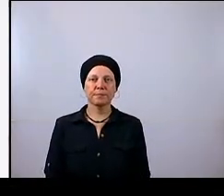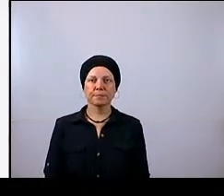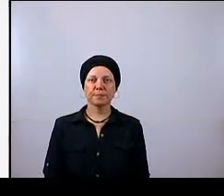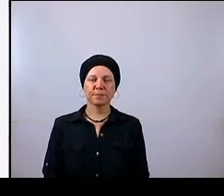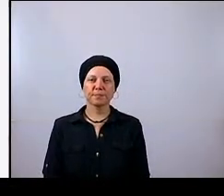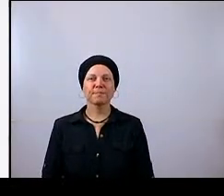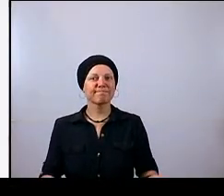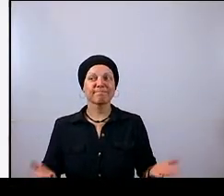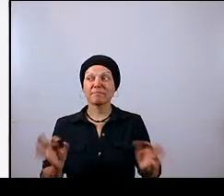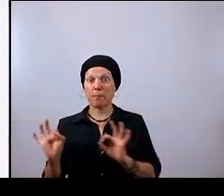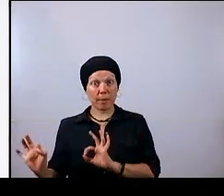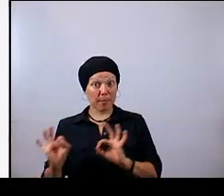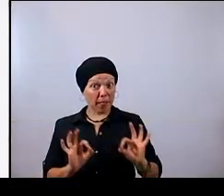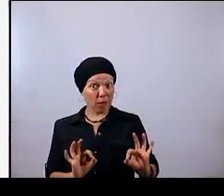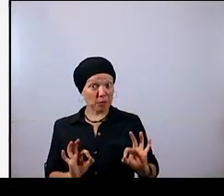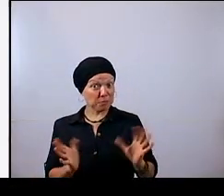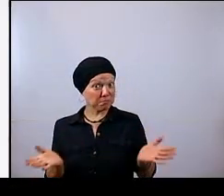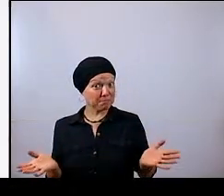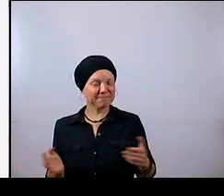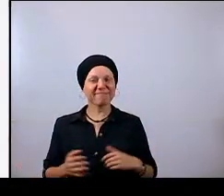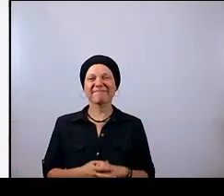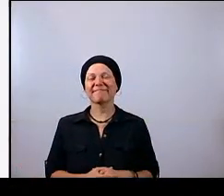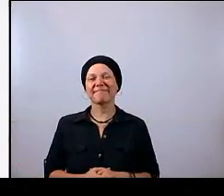Bueno, pues cuando estéis preparados,